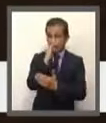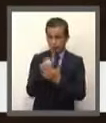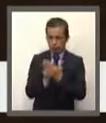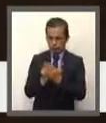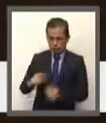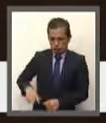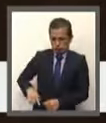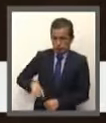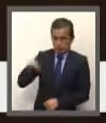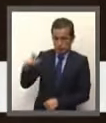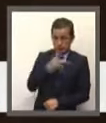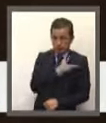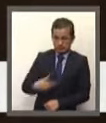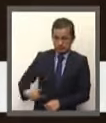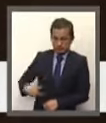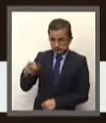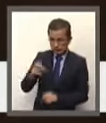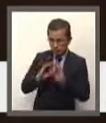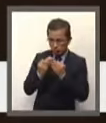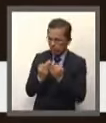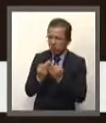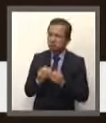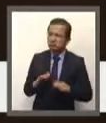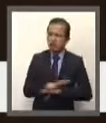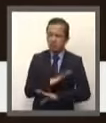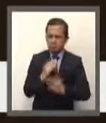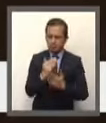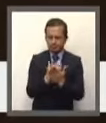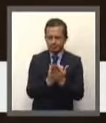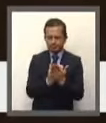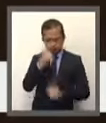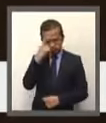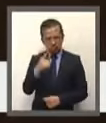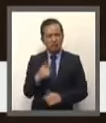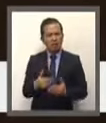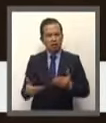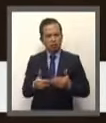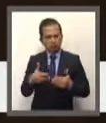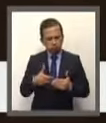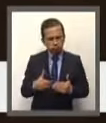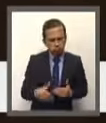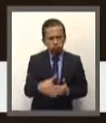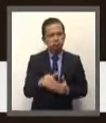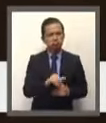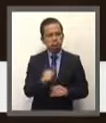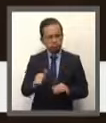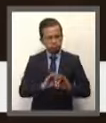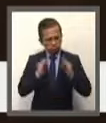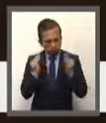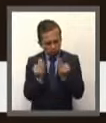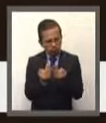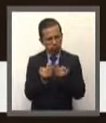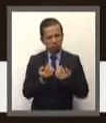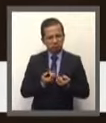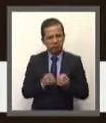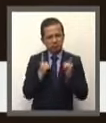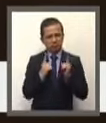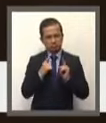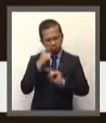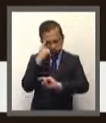la República, con la finalidad de abrir una nueva etapa marcada por el diálogo y